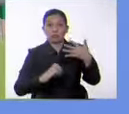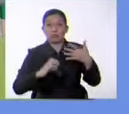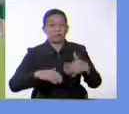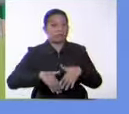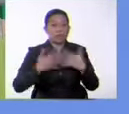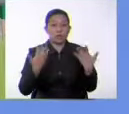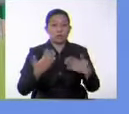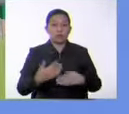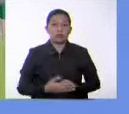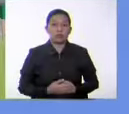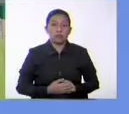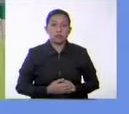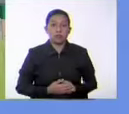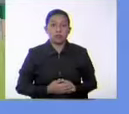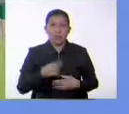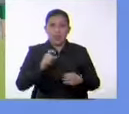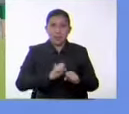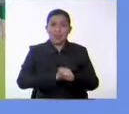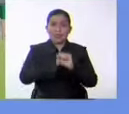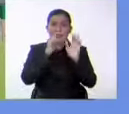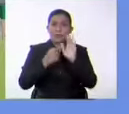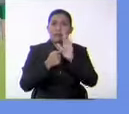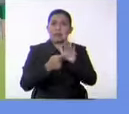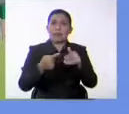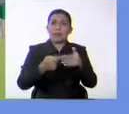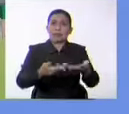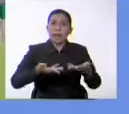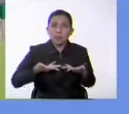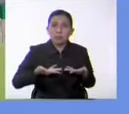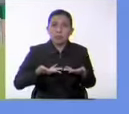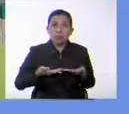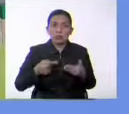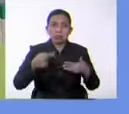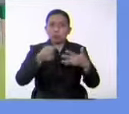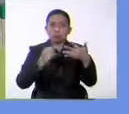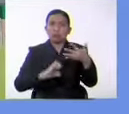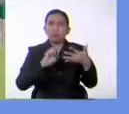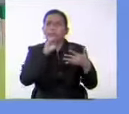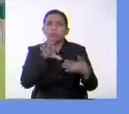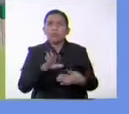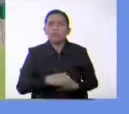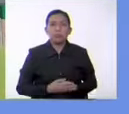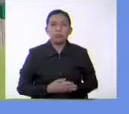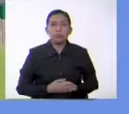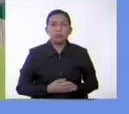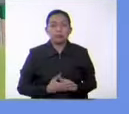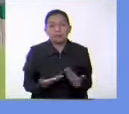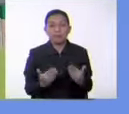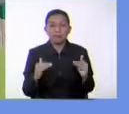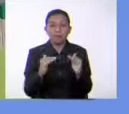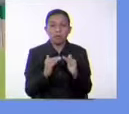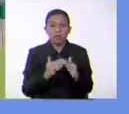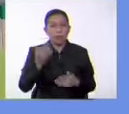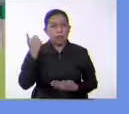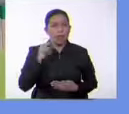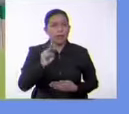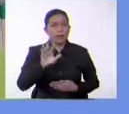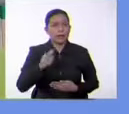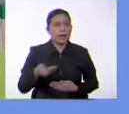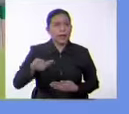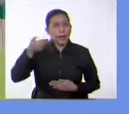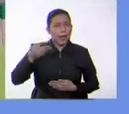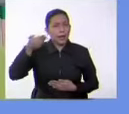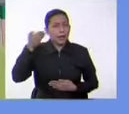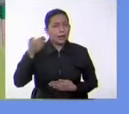República un reconocimiento explícito a que el agua es un derecho. De la misma manera, hace 25 años no existía